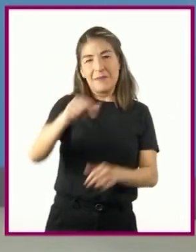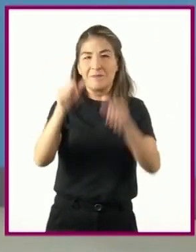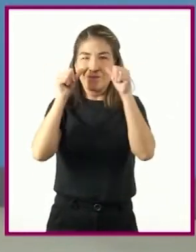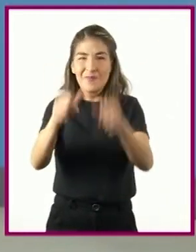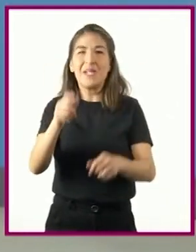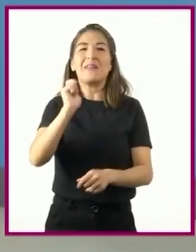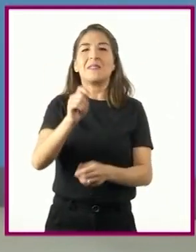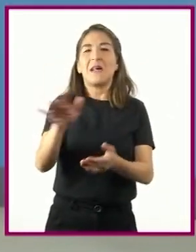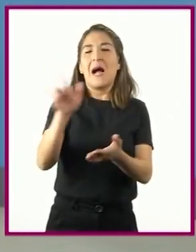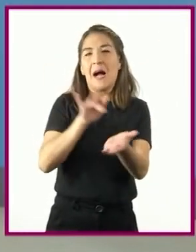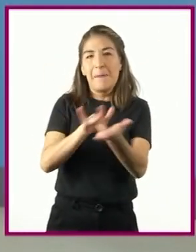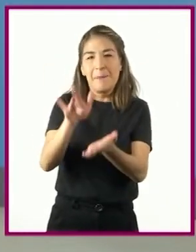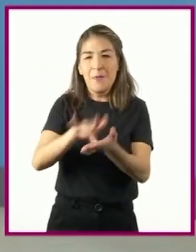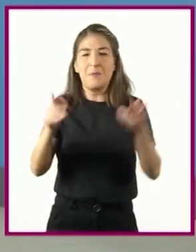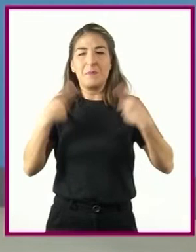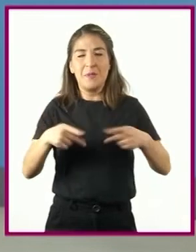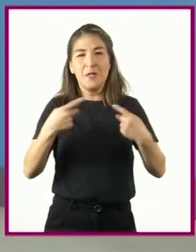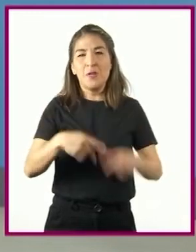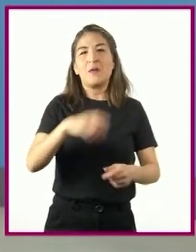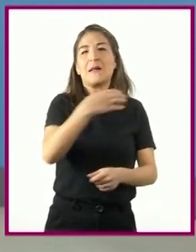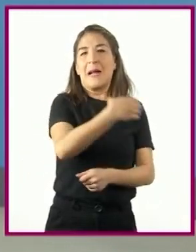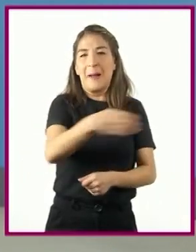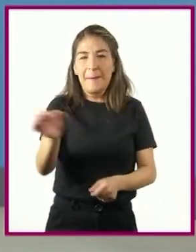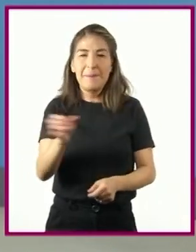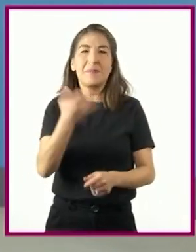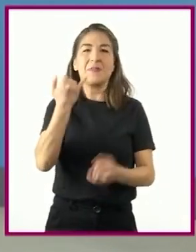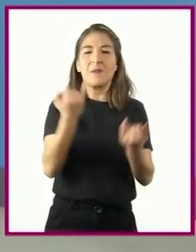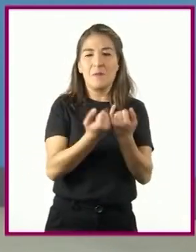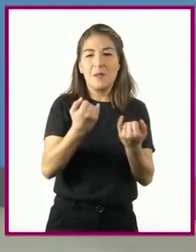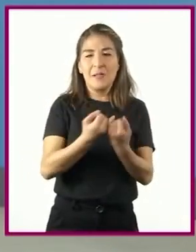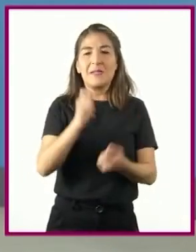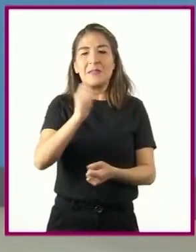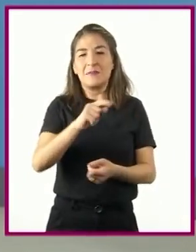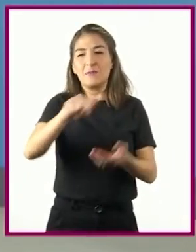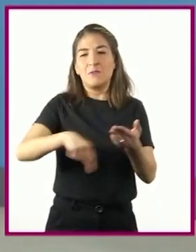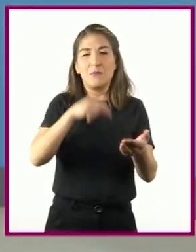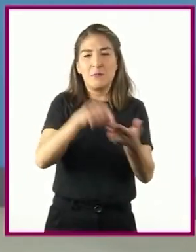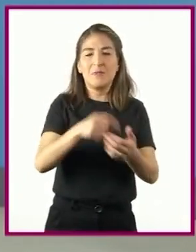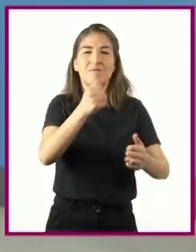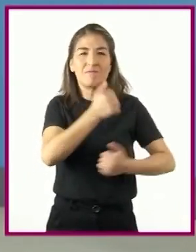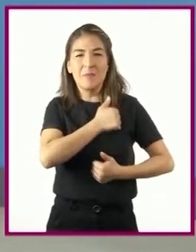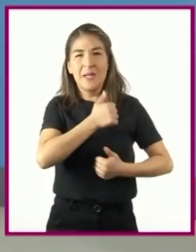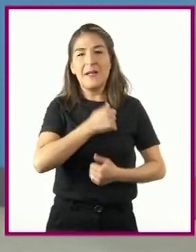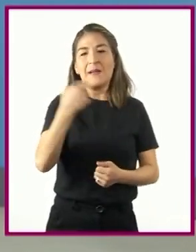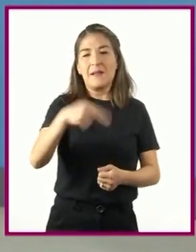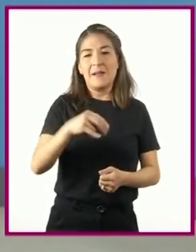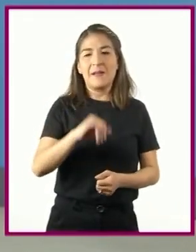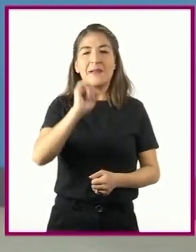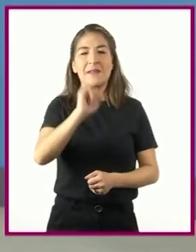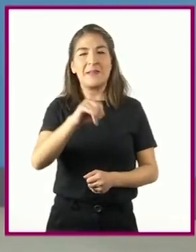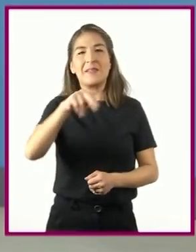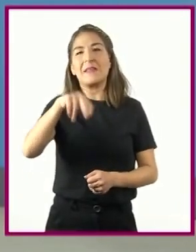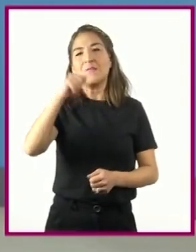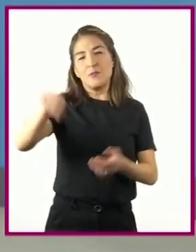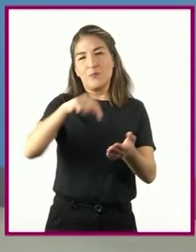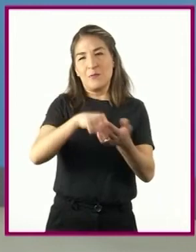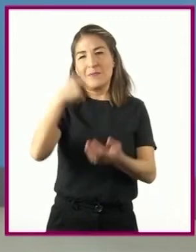y campesinos buscó la liberación nacional de los pueblos coloniales y semicoloniales de